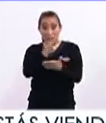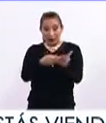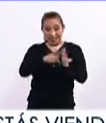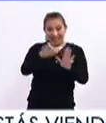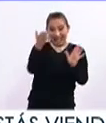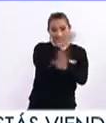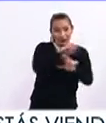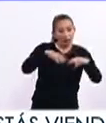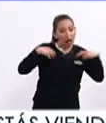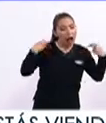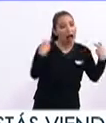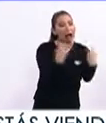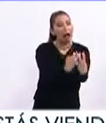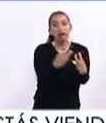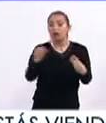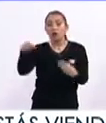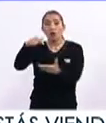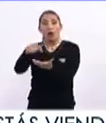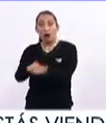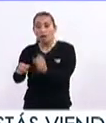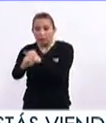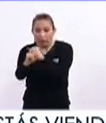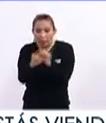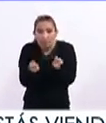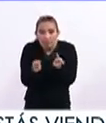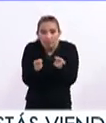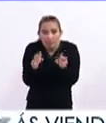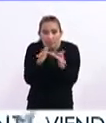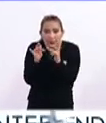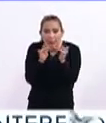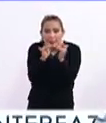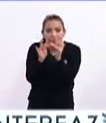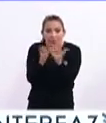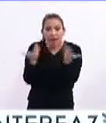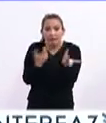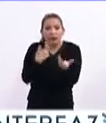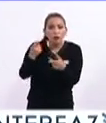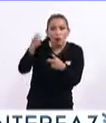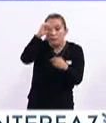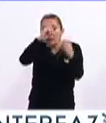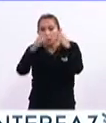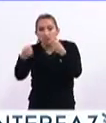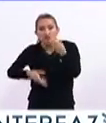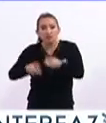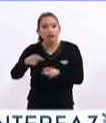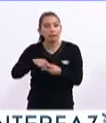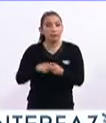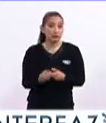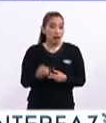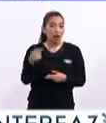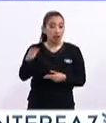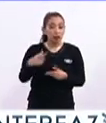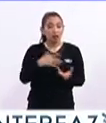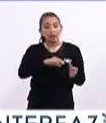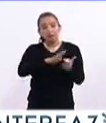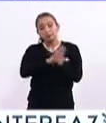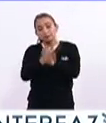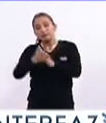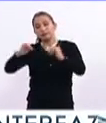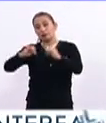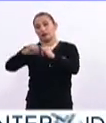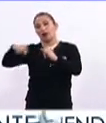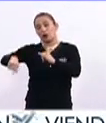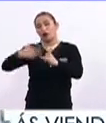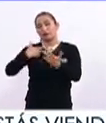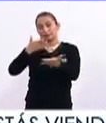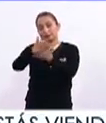como nosotros conocíamos, sino en espacios de redes sociales, empezar a construir democracia para ahí, a partir de eso, y trasladarlo institucionalmente a